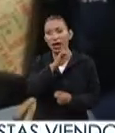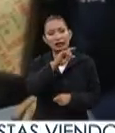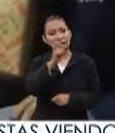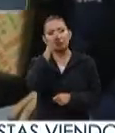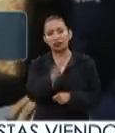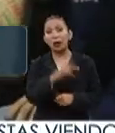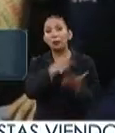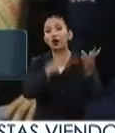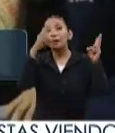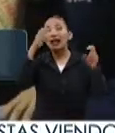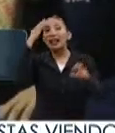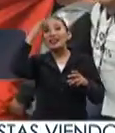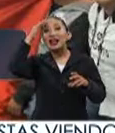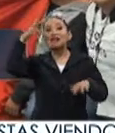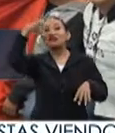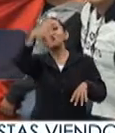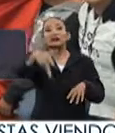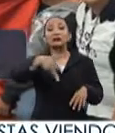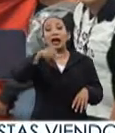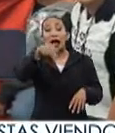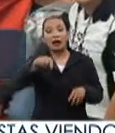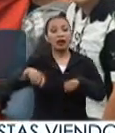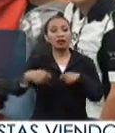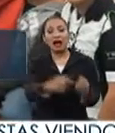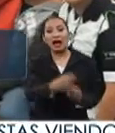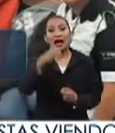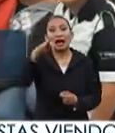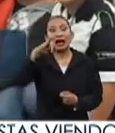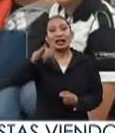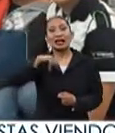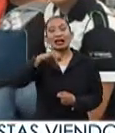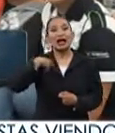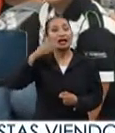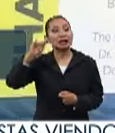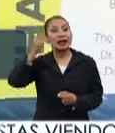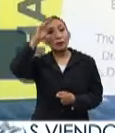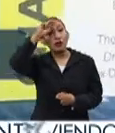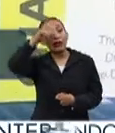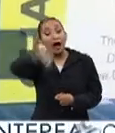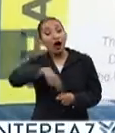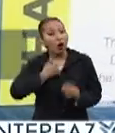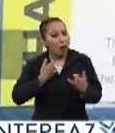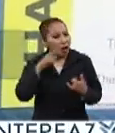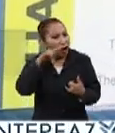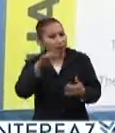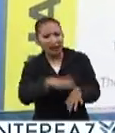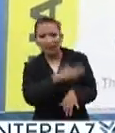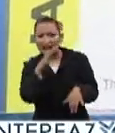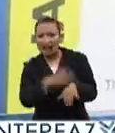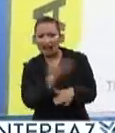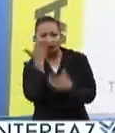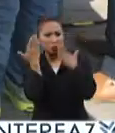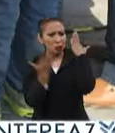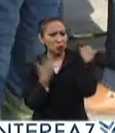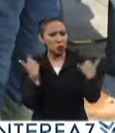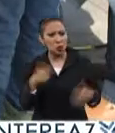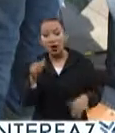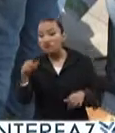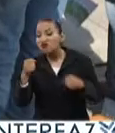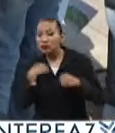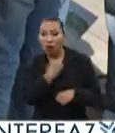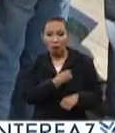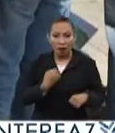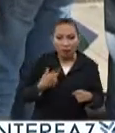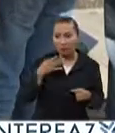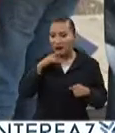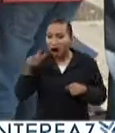100% por el programa Líderes del Mañana, el cual otorga el Instituto Tecnológico de Monterrey a jóvenes que tienen excelencia académica y un fuerte